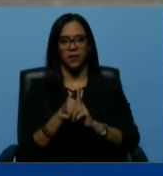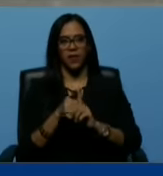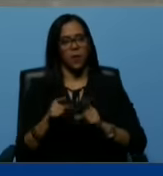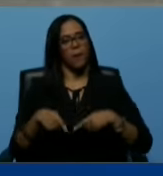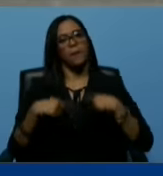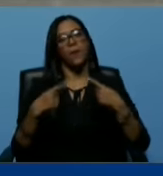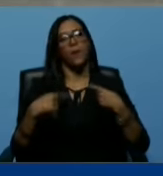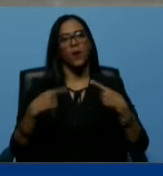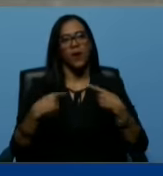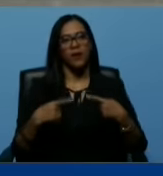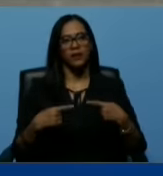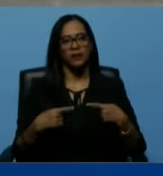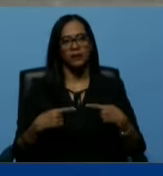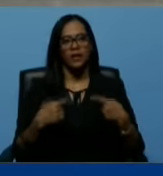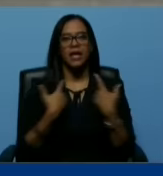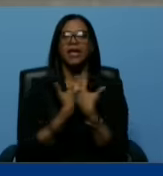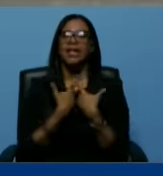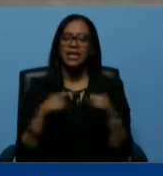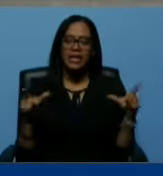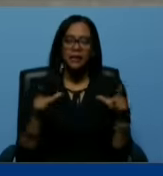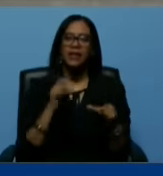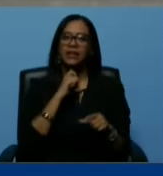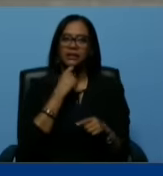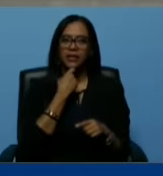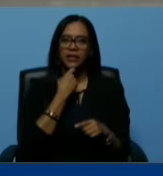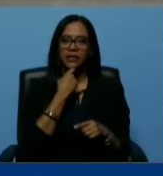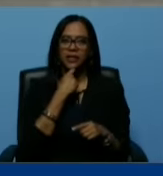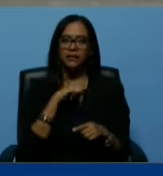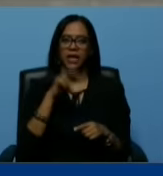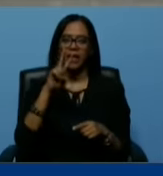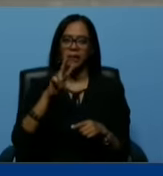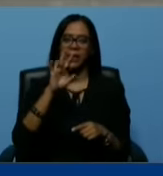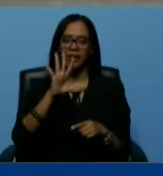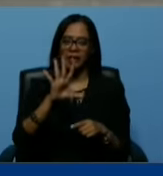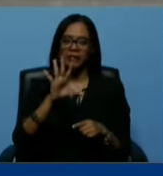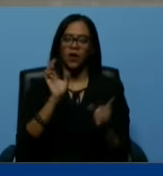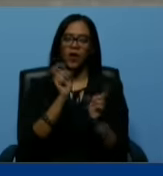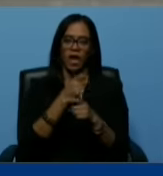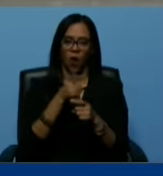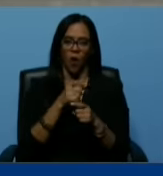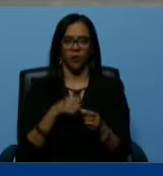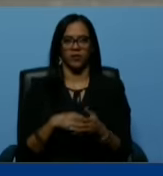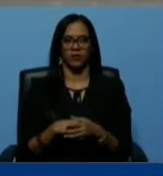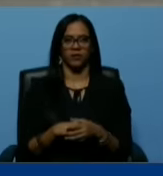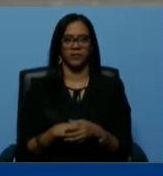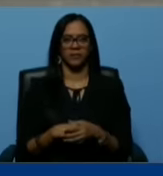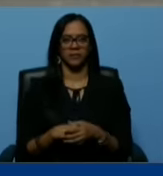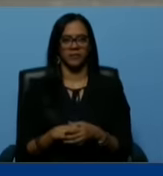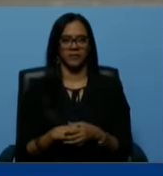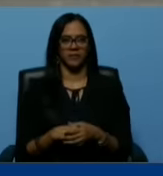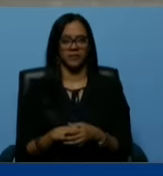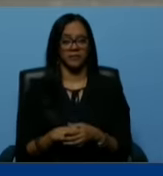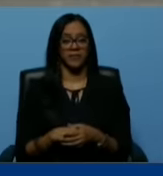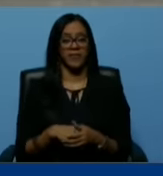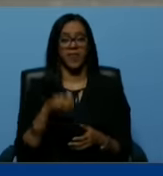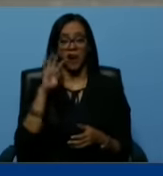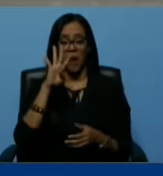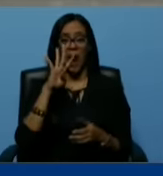populares, libres y secretas, el 25 de agosto. En